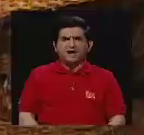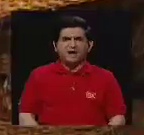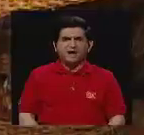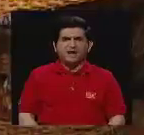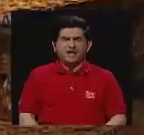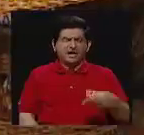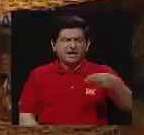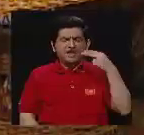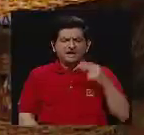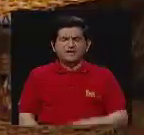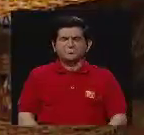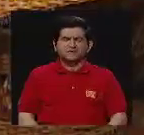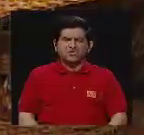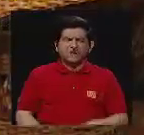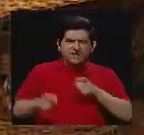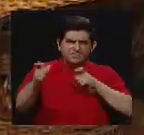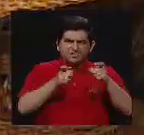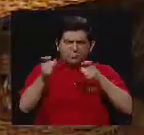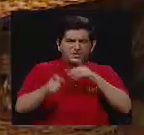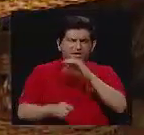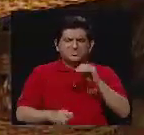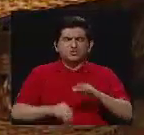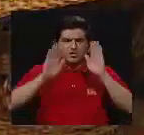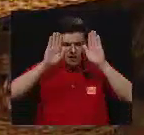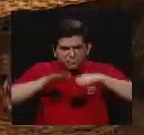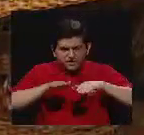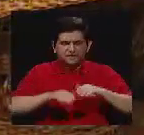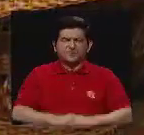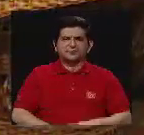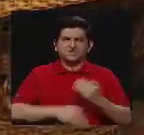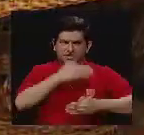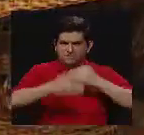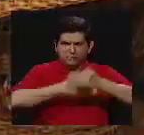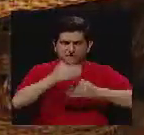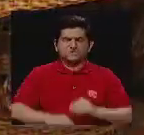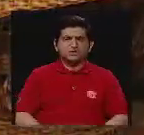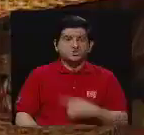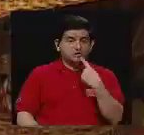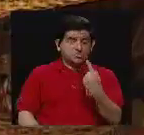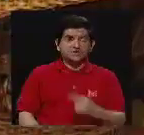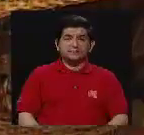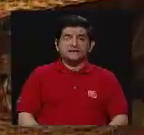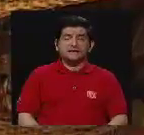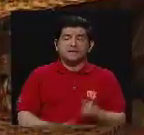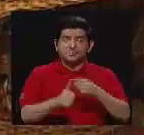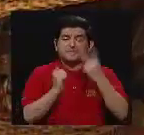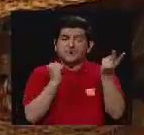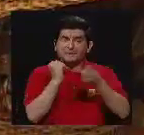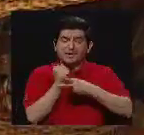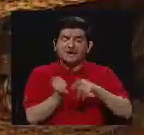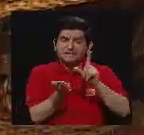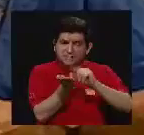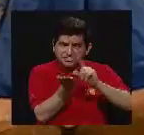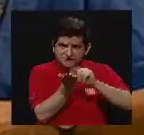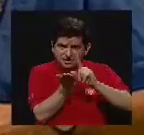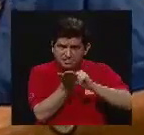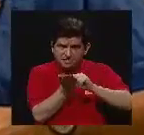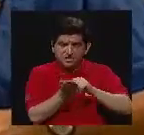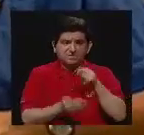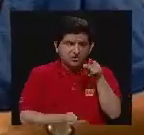la dominación-sumisión. E incluso decís textualmente que cuando la obra se había editado por primera